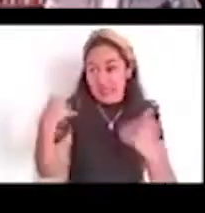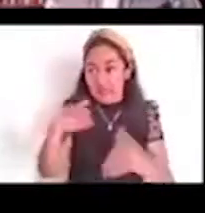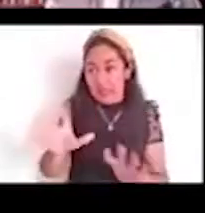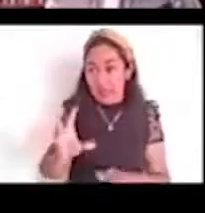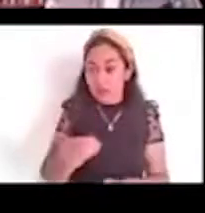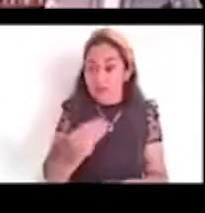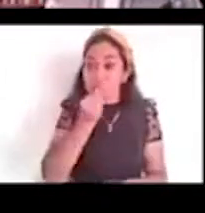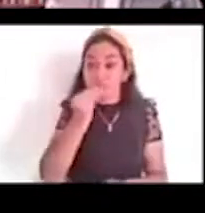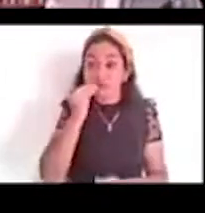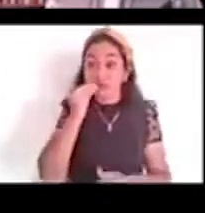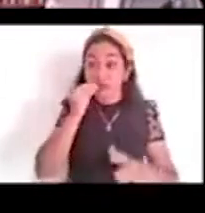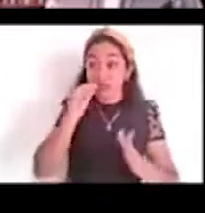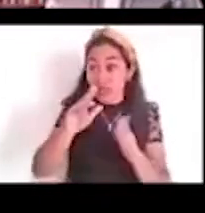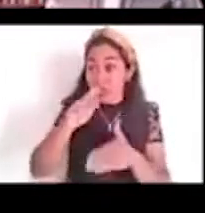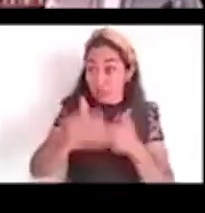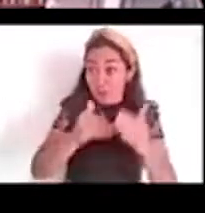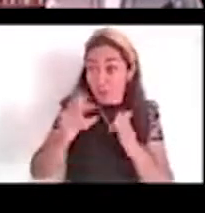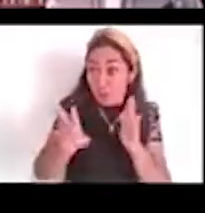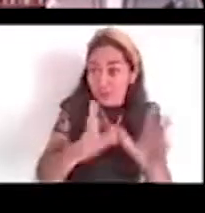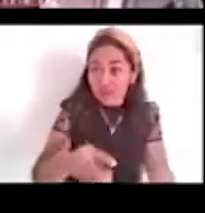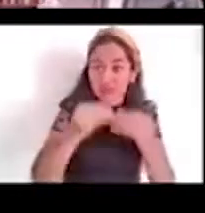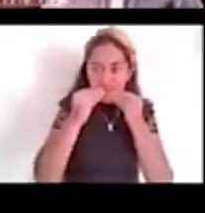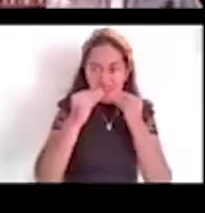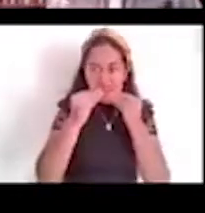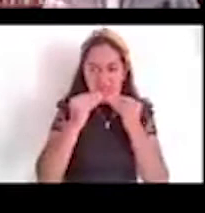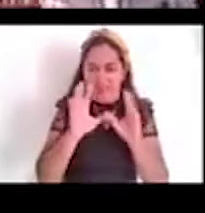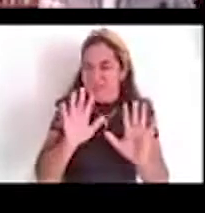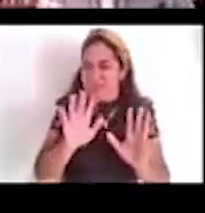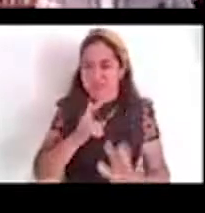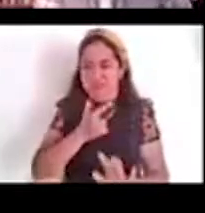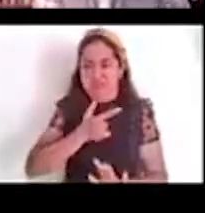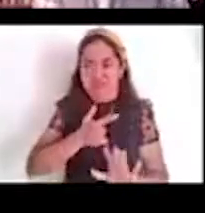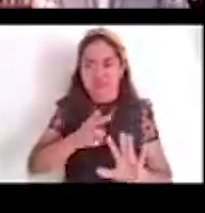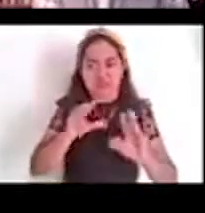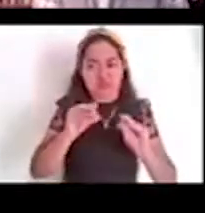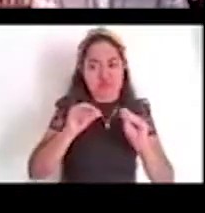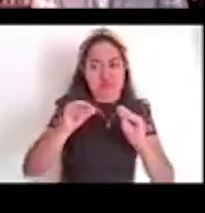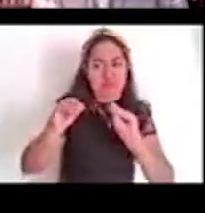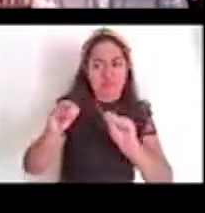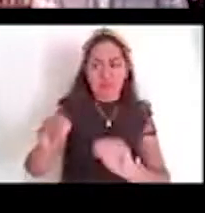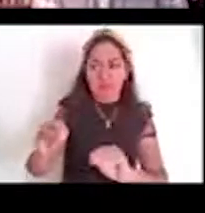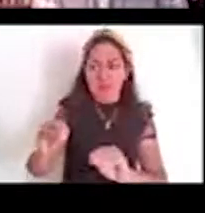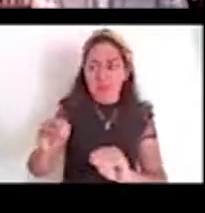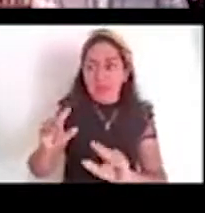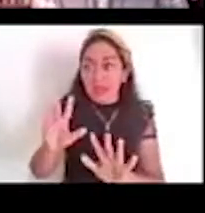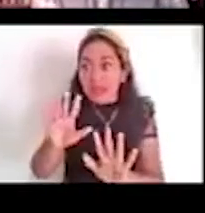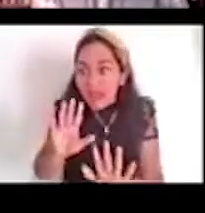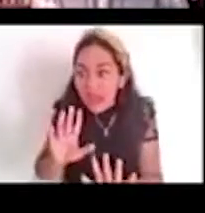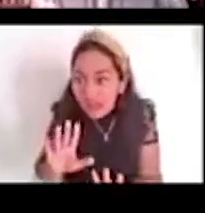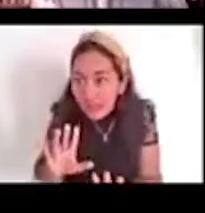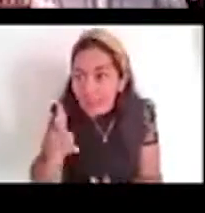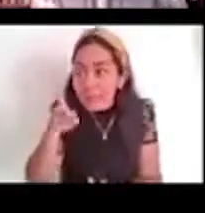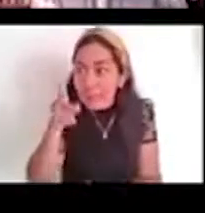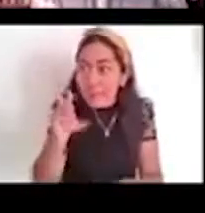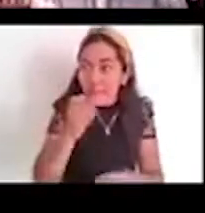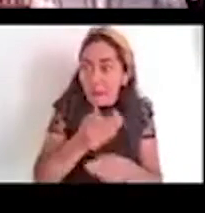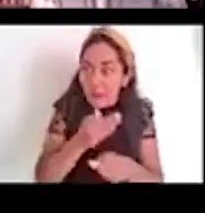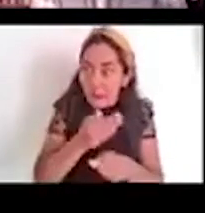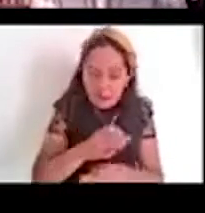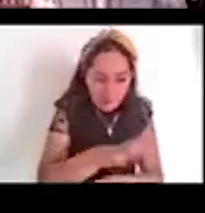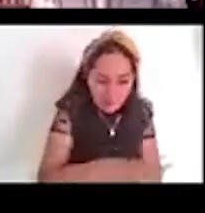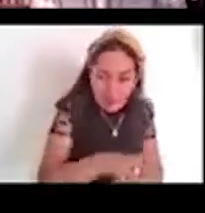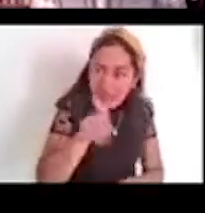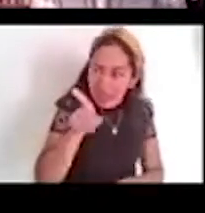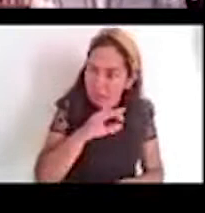una vez, ¿no? Era una, bueno, esta impactante síntesis que nos estás haciendo, pues nos hace